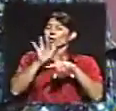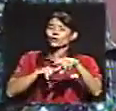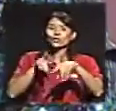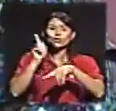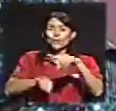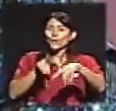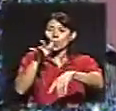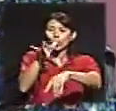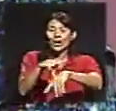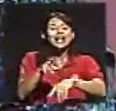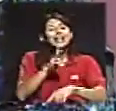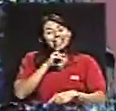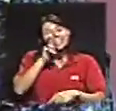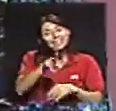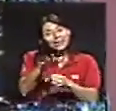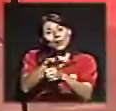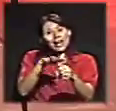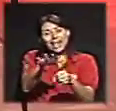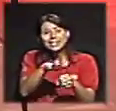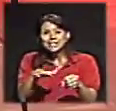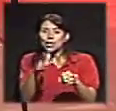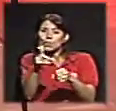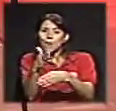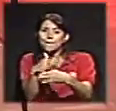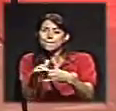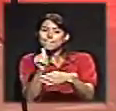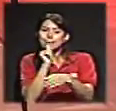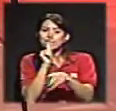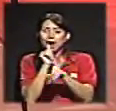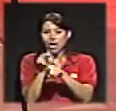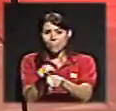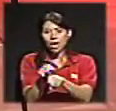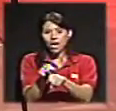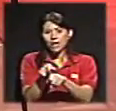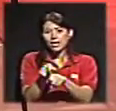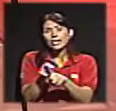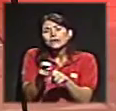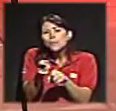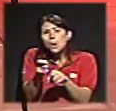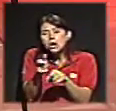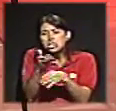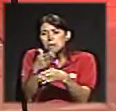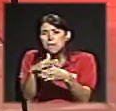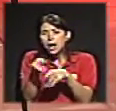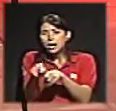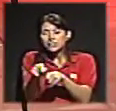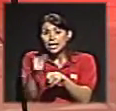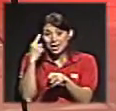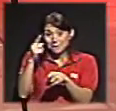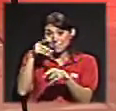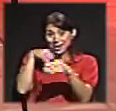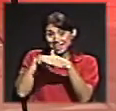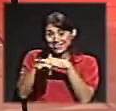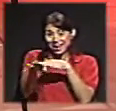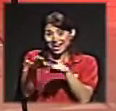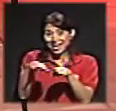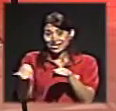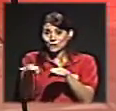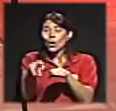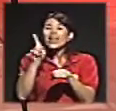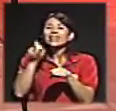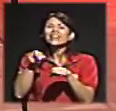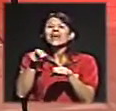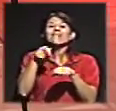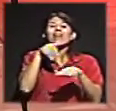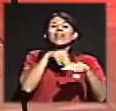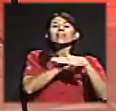hay una área que es, digamos, privada, que es pocas hectáreas, para accesar esa área tienen que entrar por